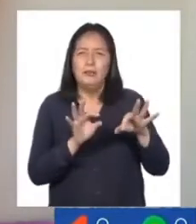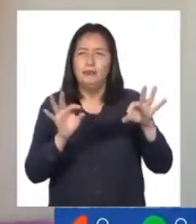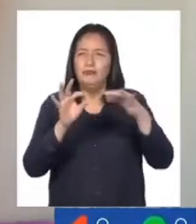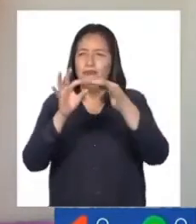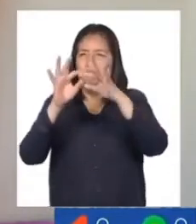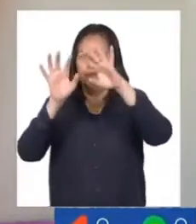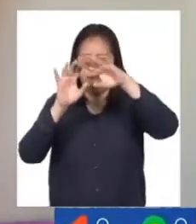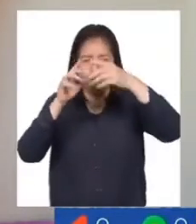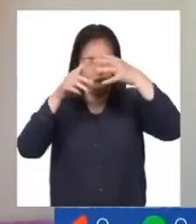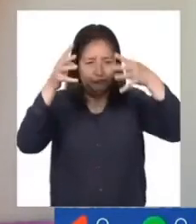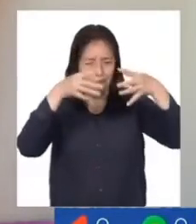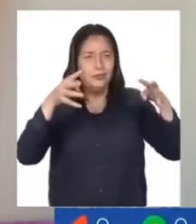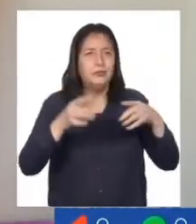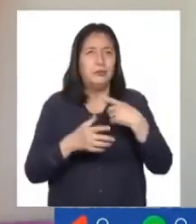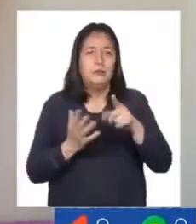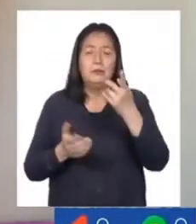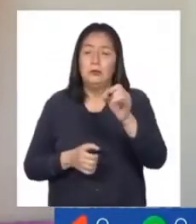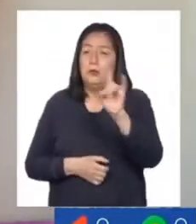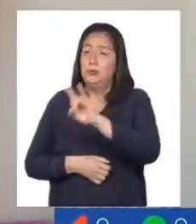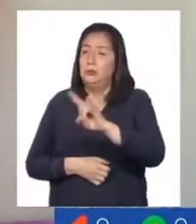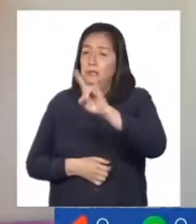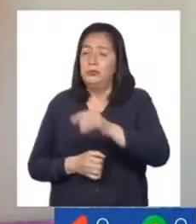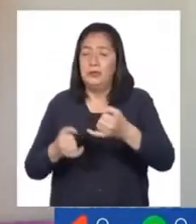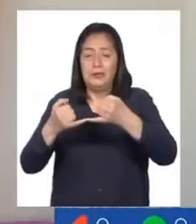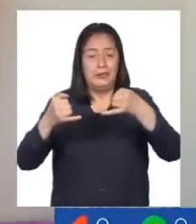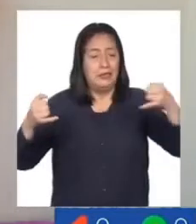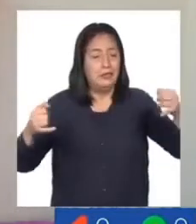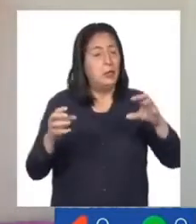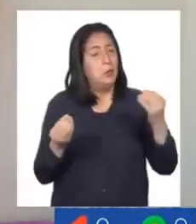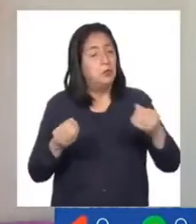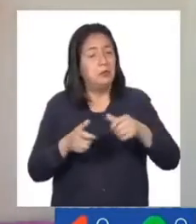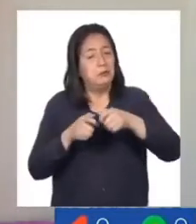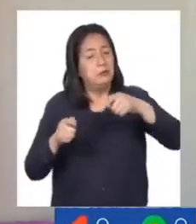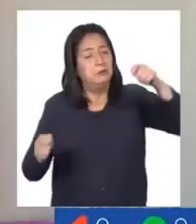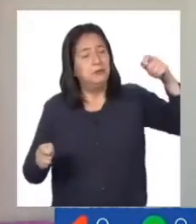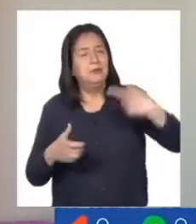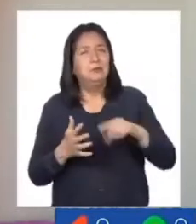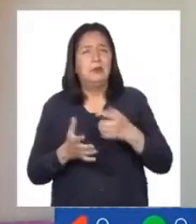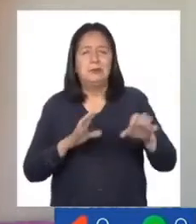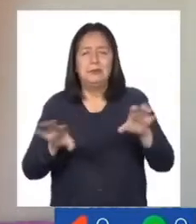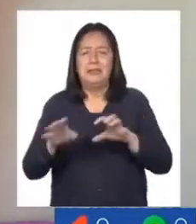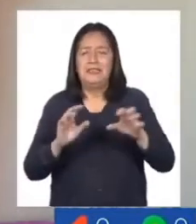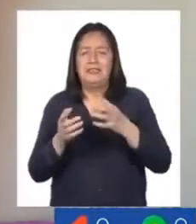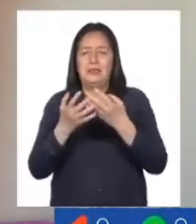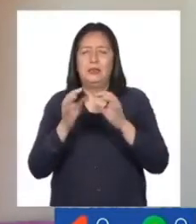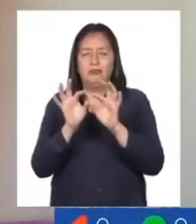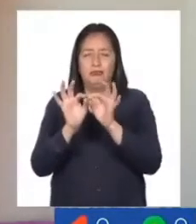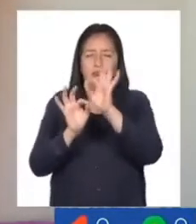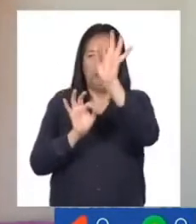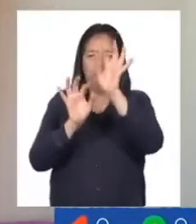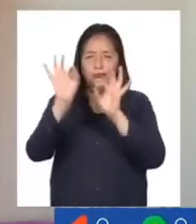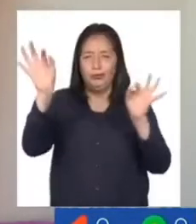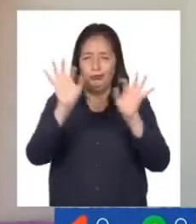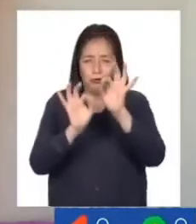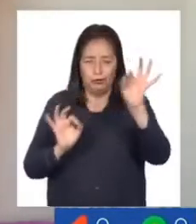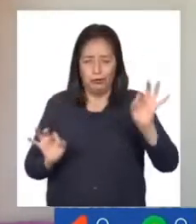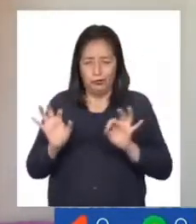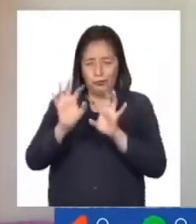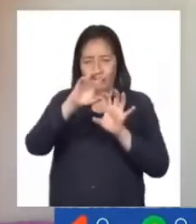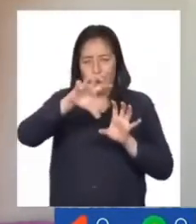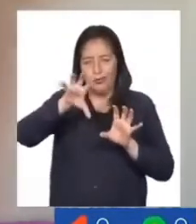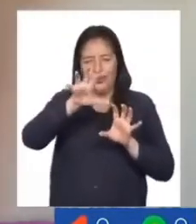utilizar lana o cinta. Y vamos a construir una inmensa tela de araña. ¿Listo?